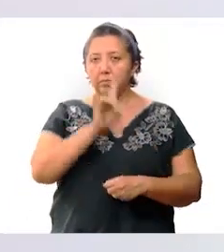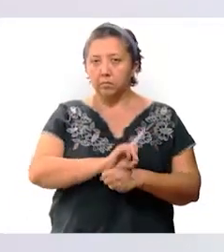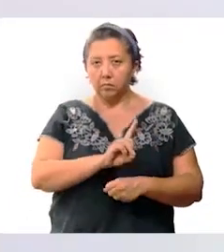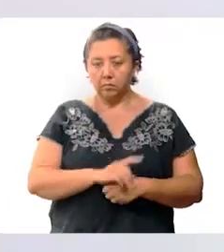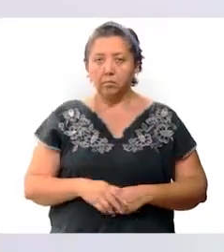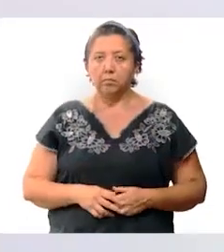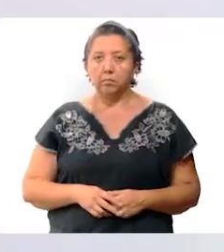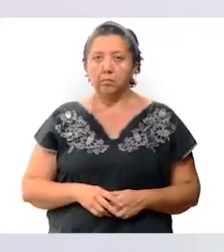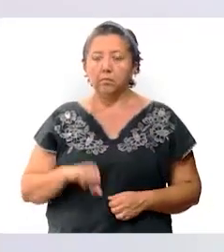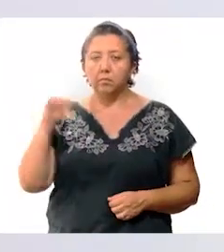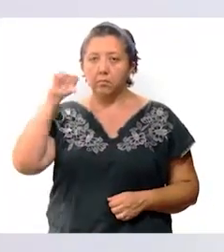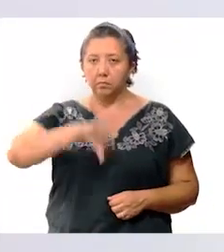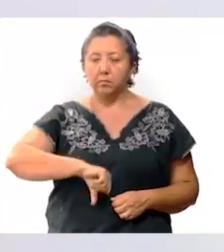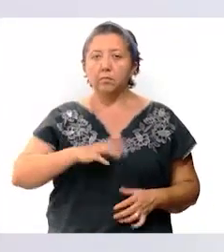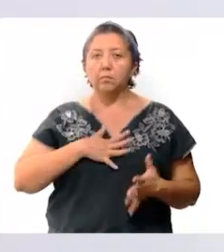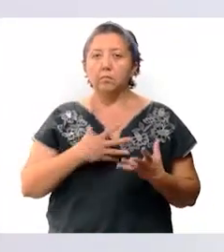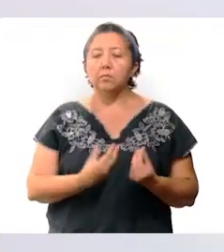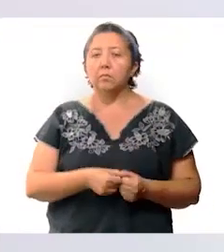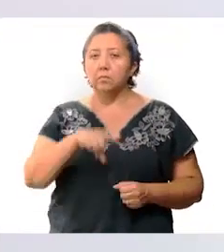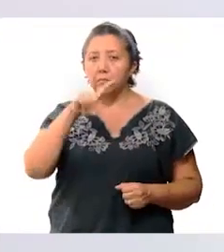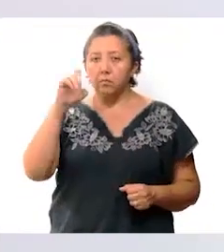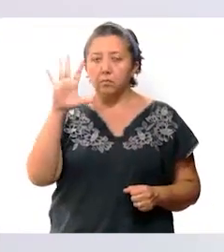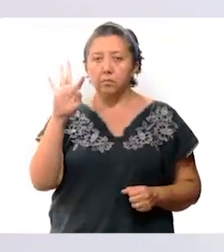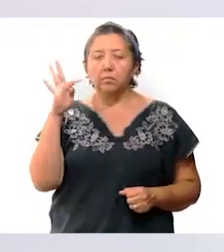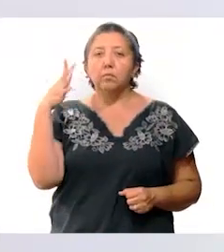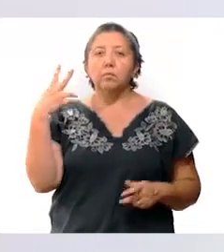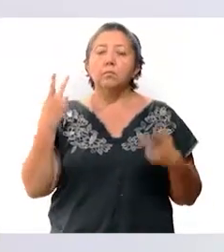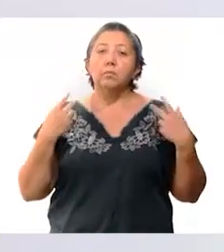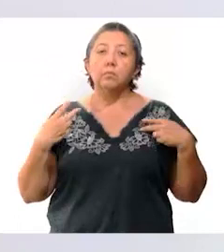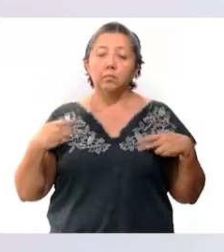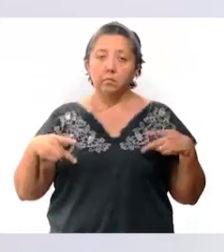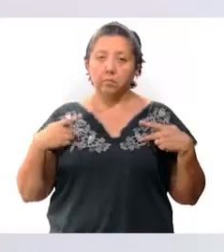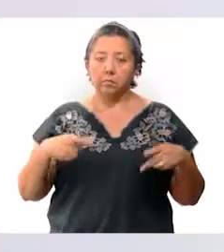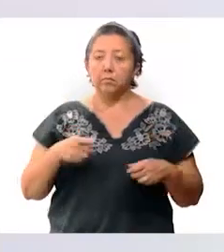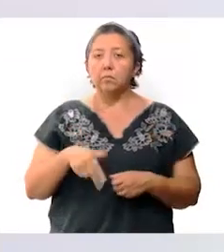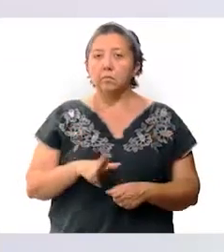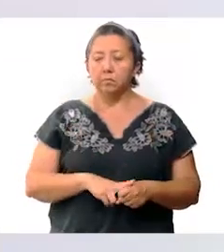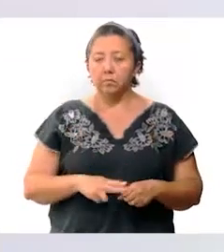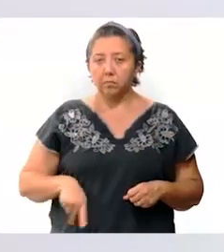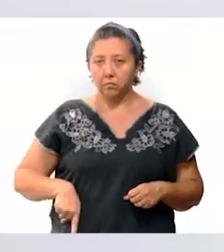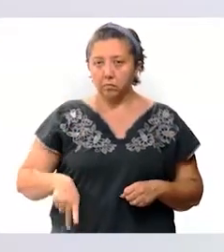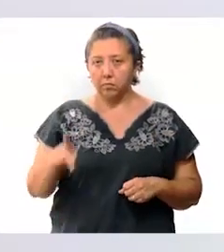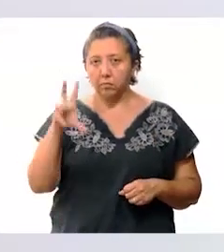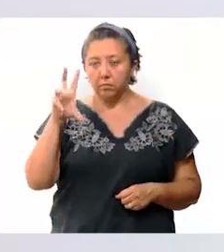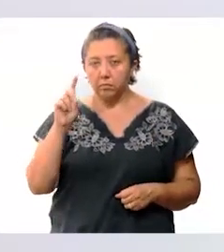los ingresos diarios. El día de hoy tenemos 144 pacientes en hospitales públicos.